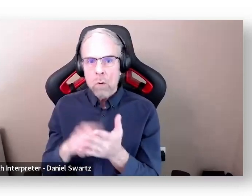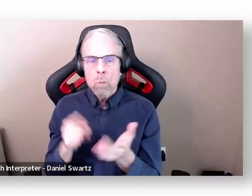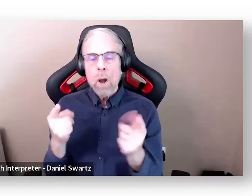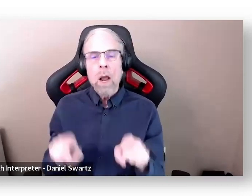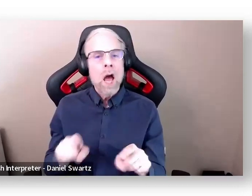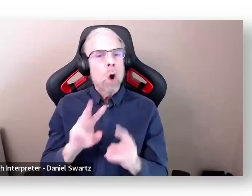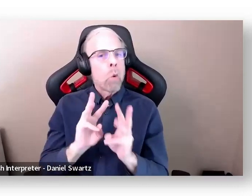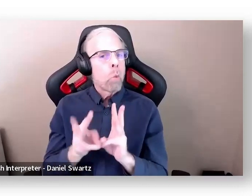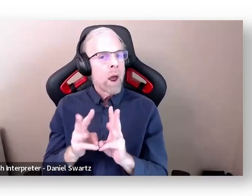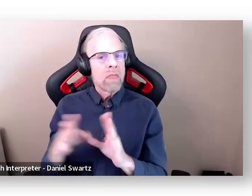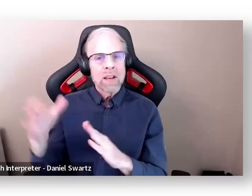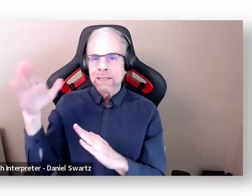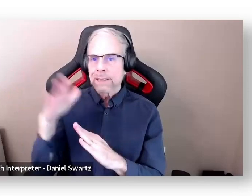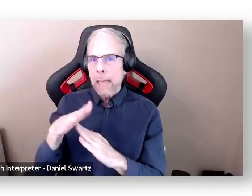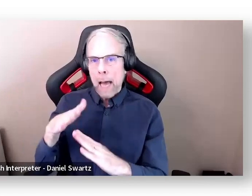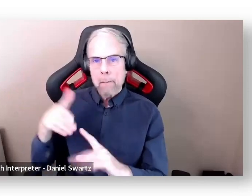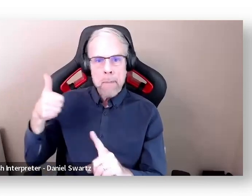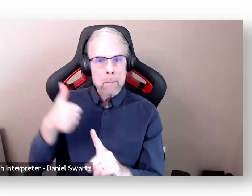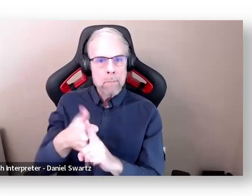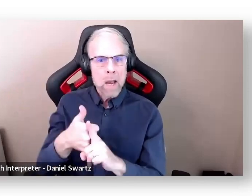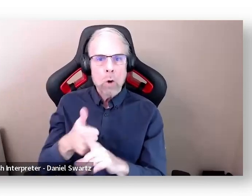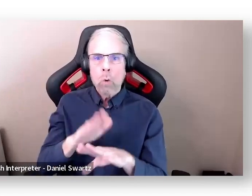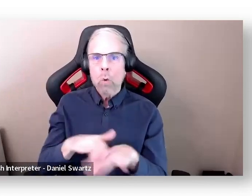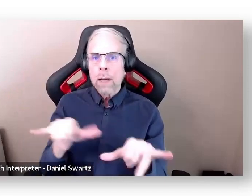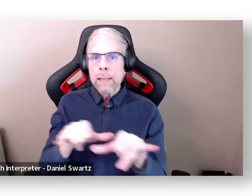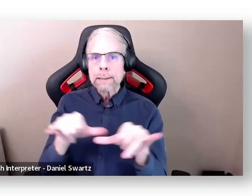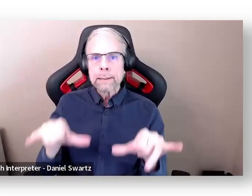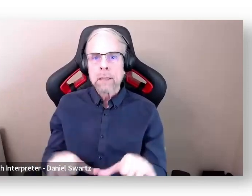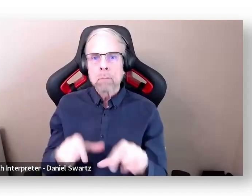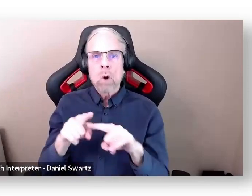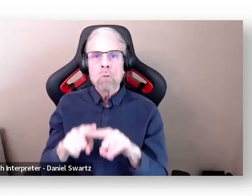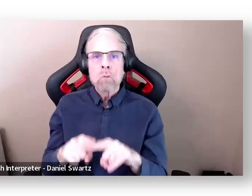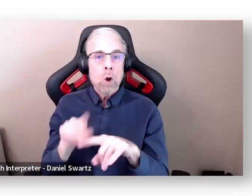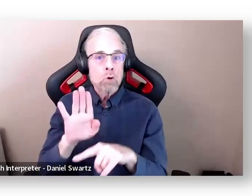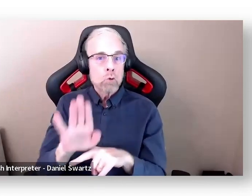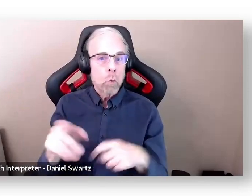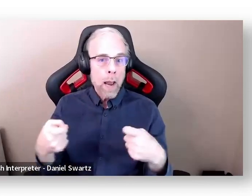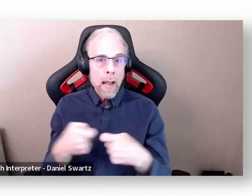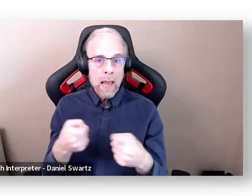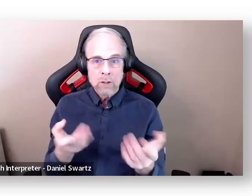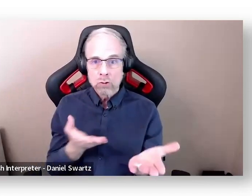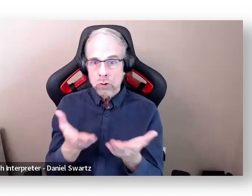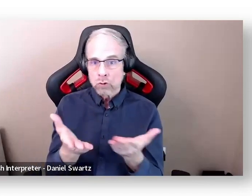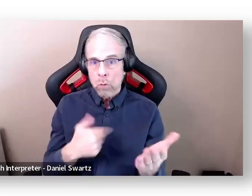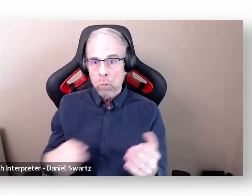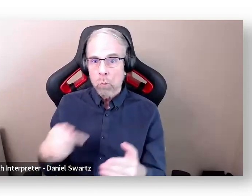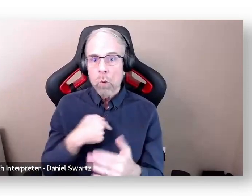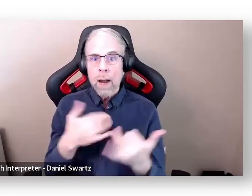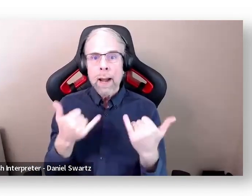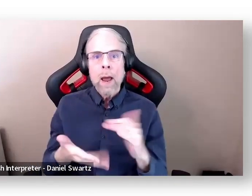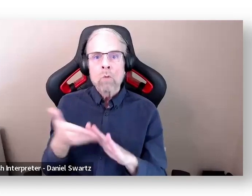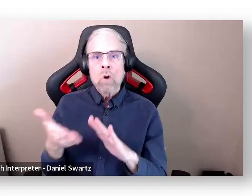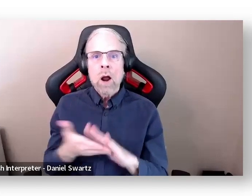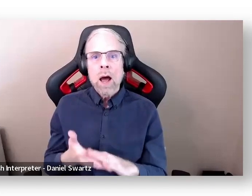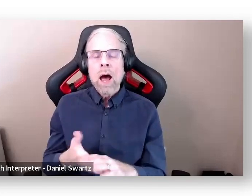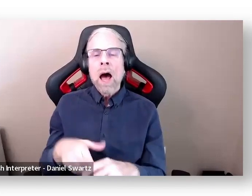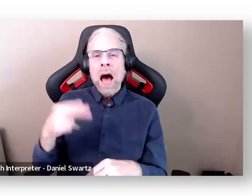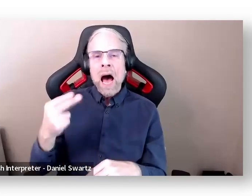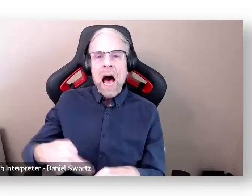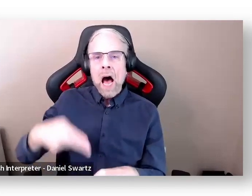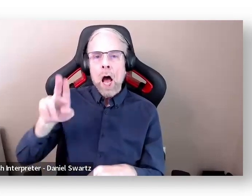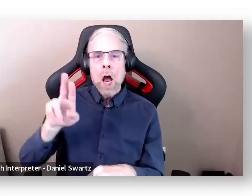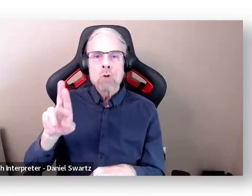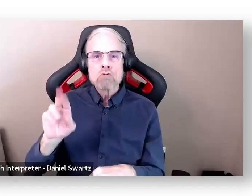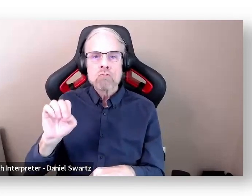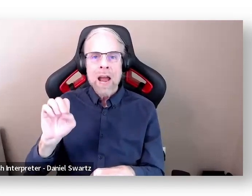de lo que está estudiando en el sistema. Tenemos el impacto número uno en la confiabilidad del sistema de servicios eléctricos. Actualmente estamos